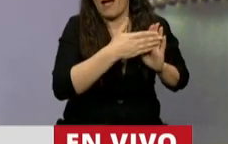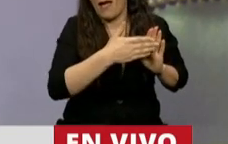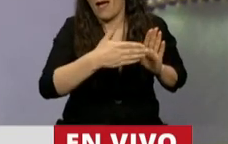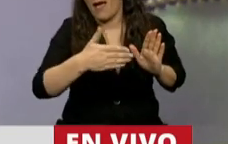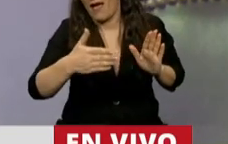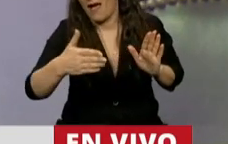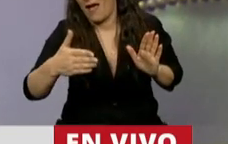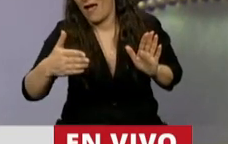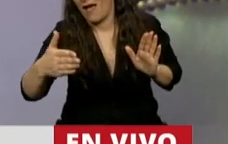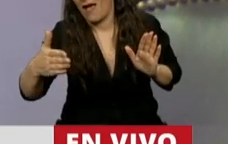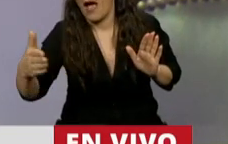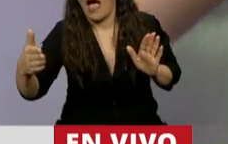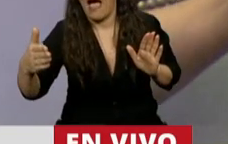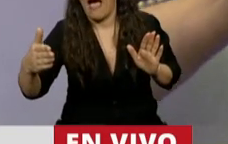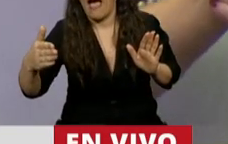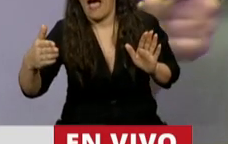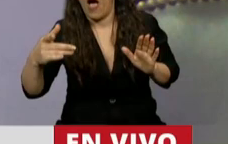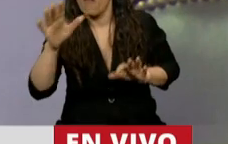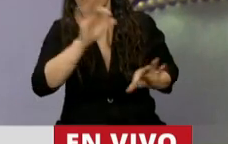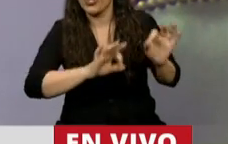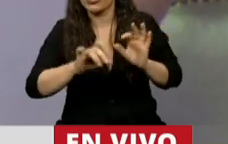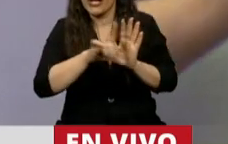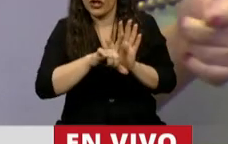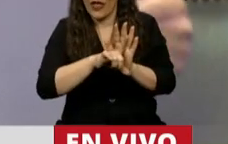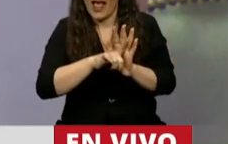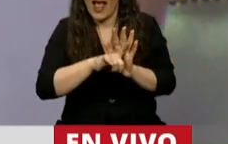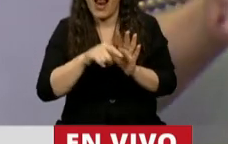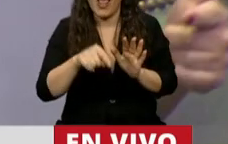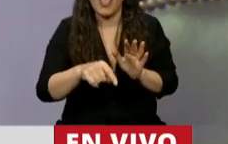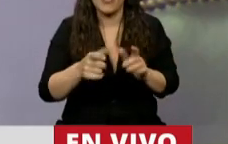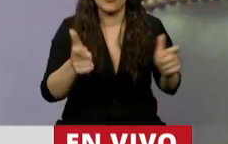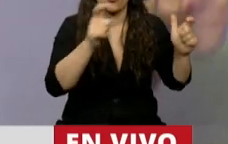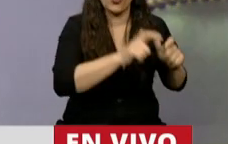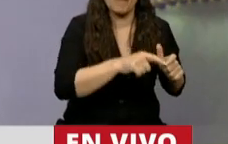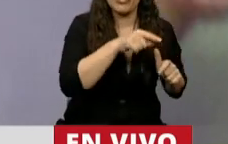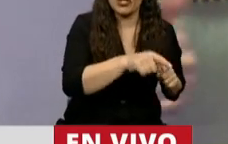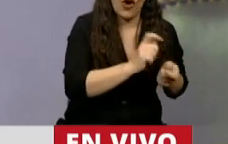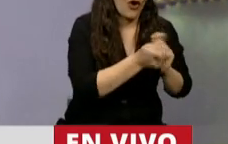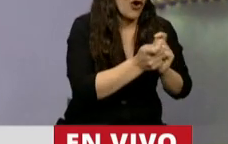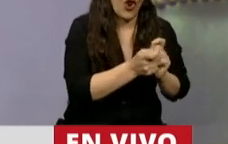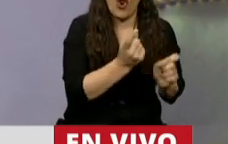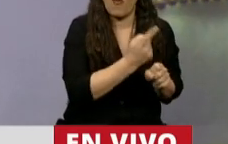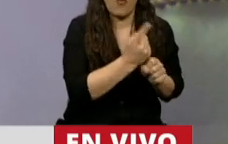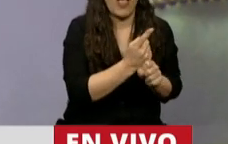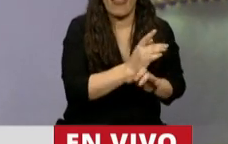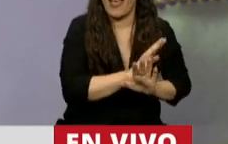día vimos como ese mismo proyecto que en el debate en la comisión no se podía modificar ni